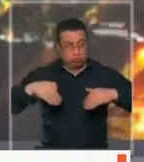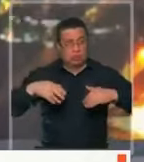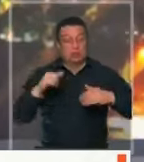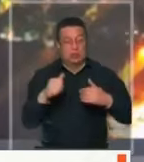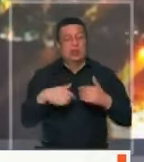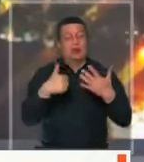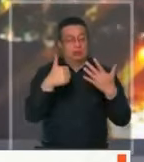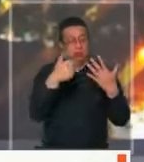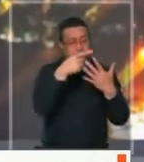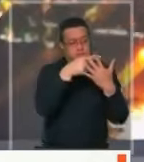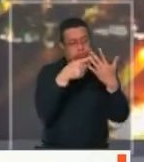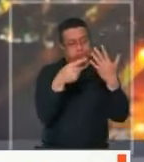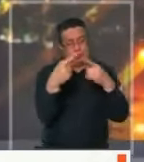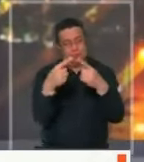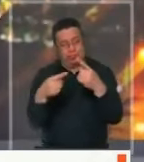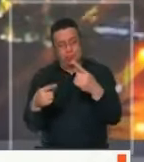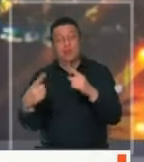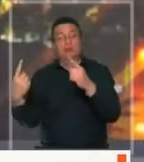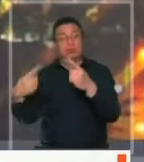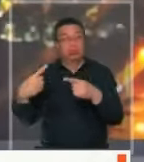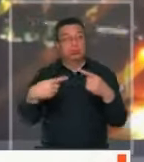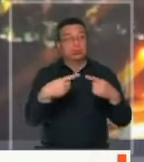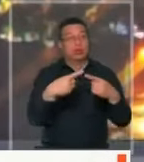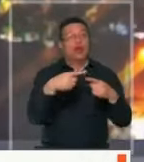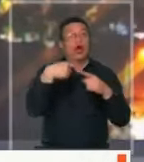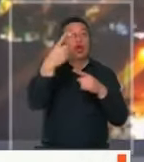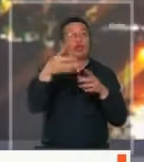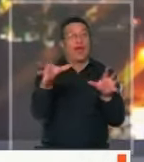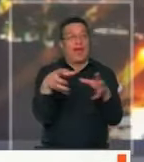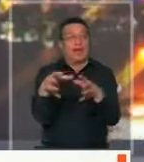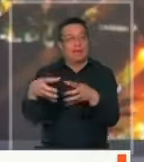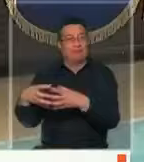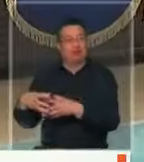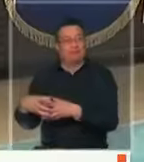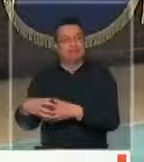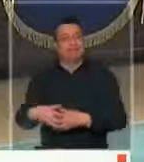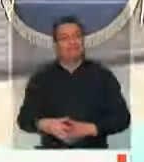semanas en que los estudiantes se medirán ante otros equipos.